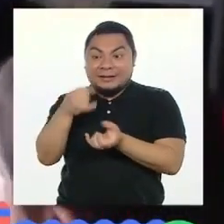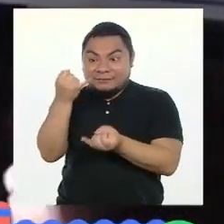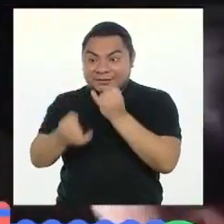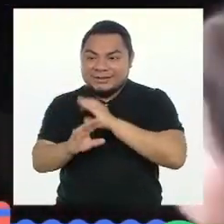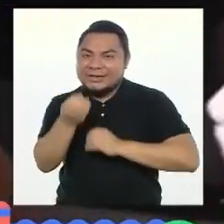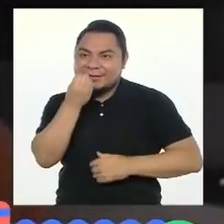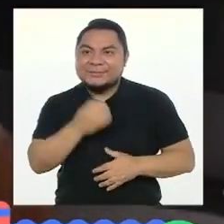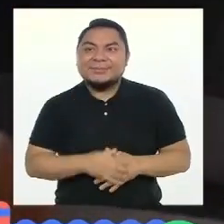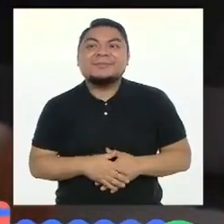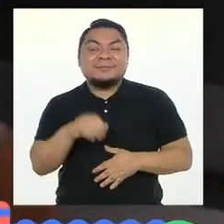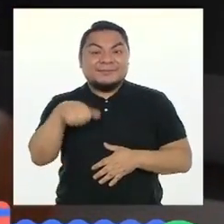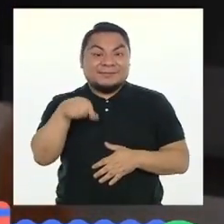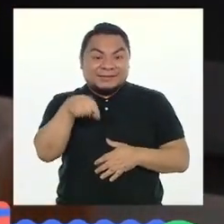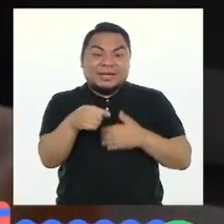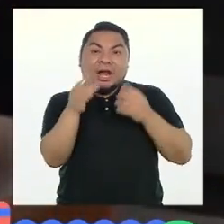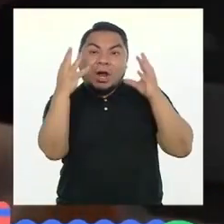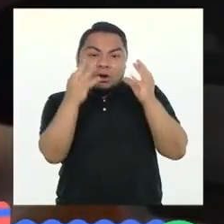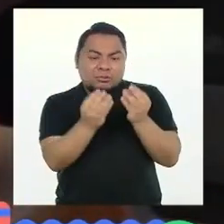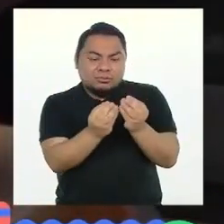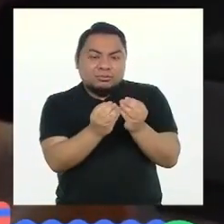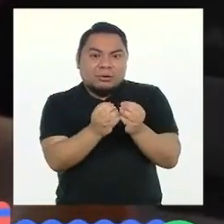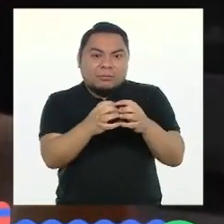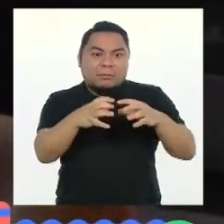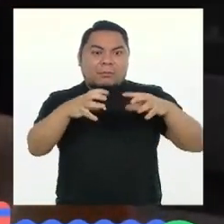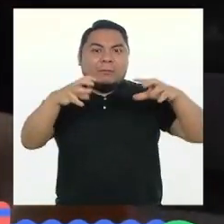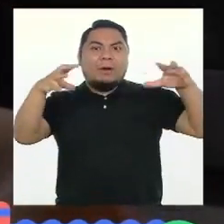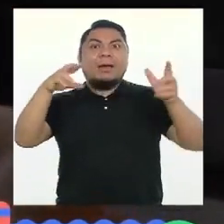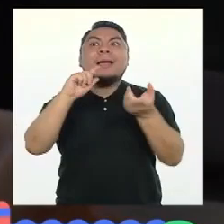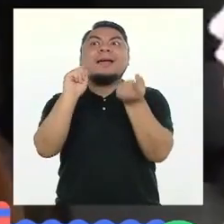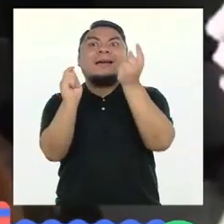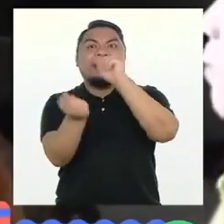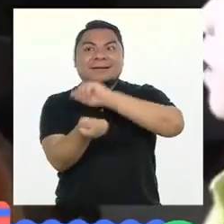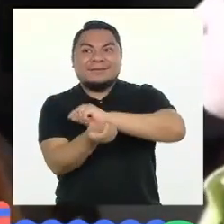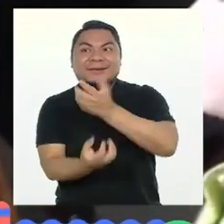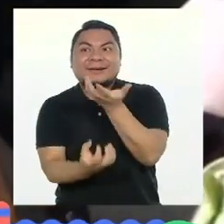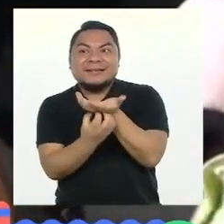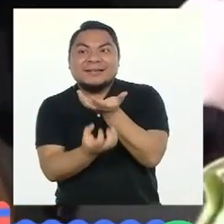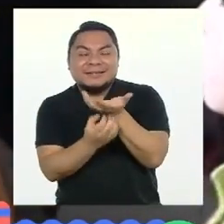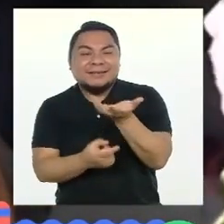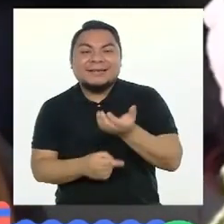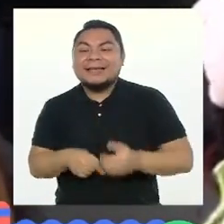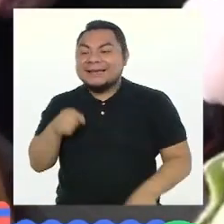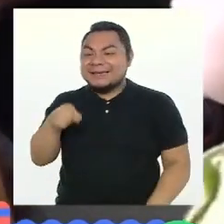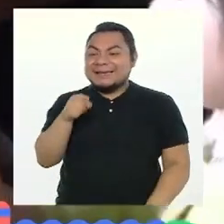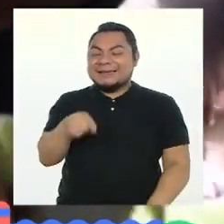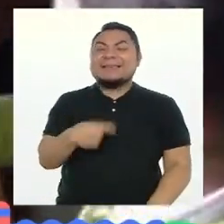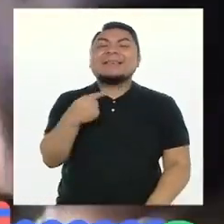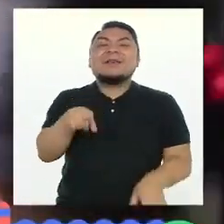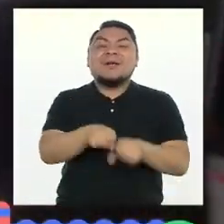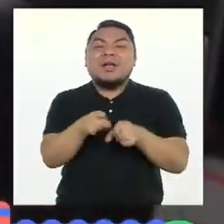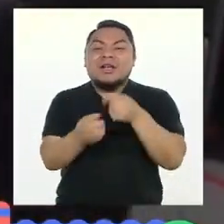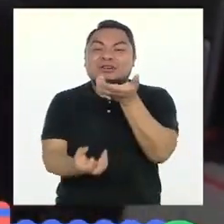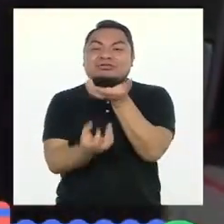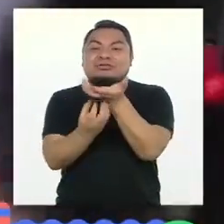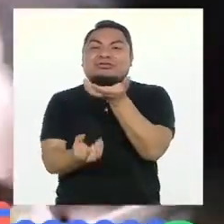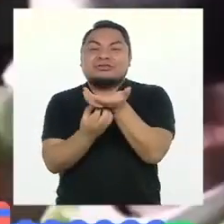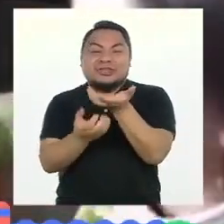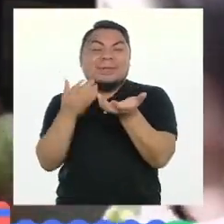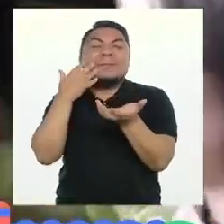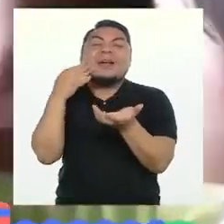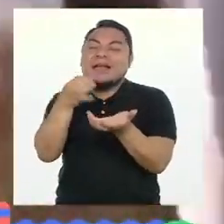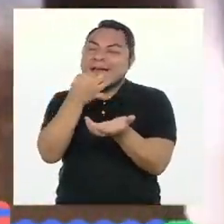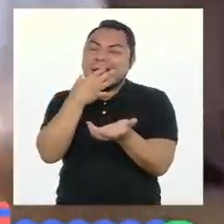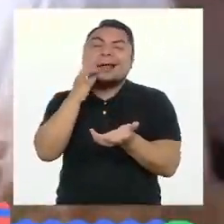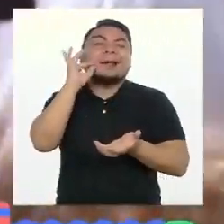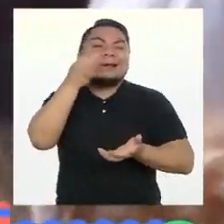se transformó nuestra rica canchita? En palomitas de maíz. Muy bien, qué ricas